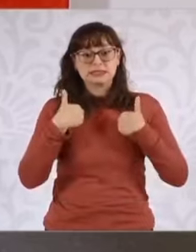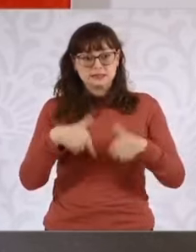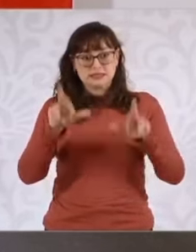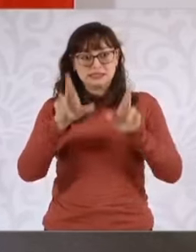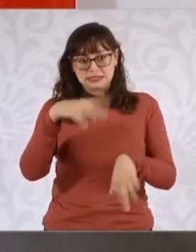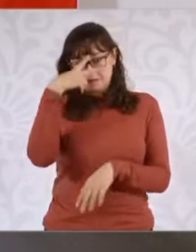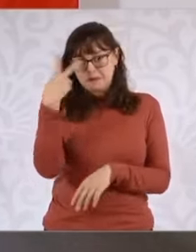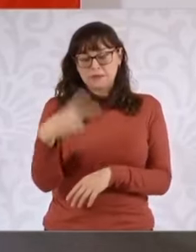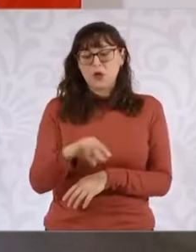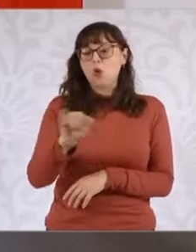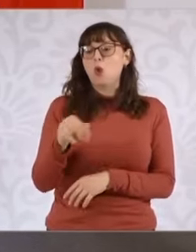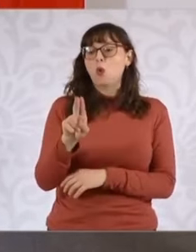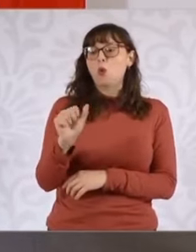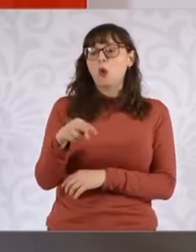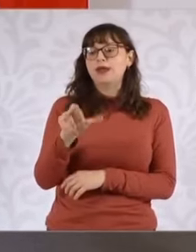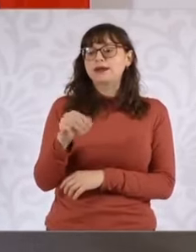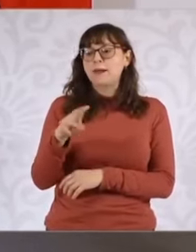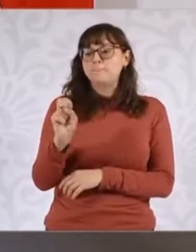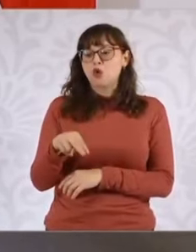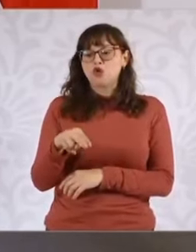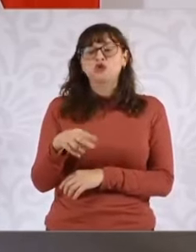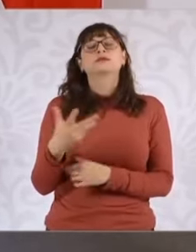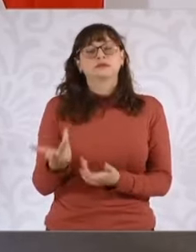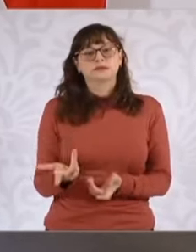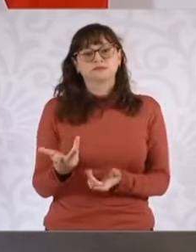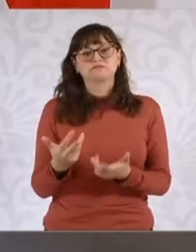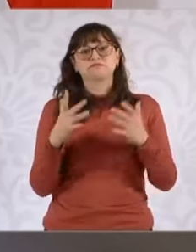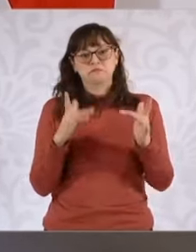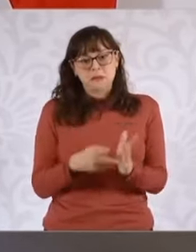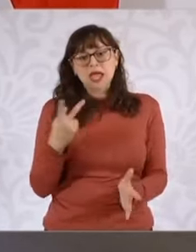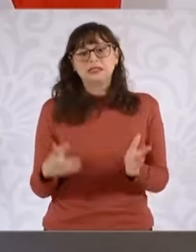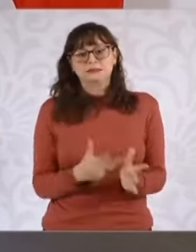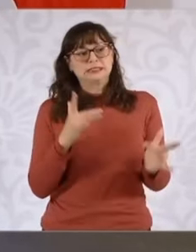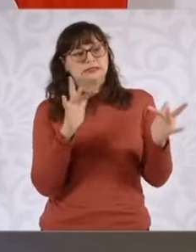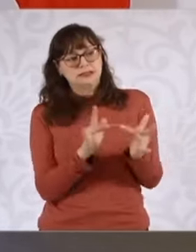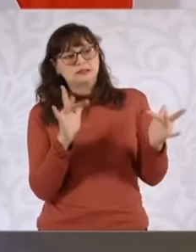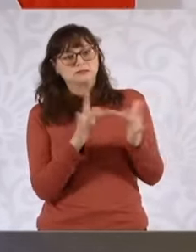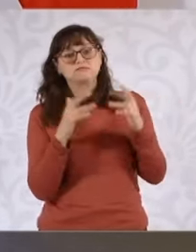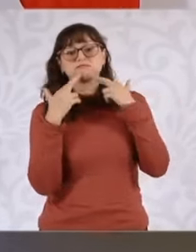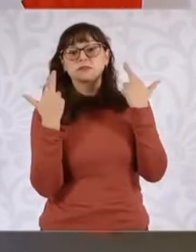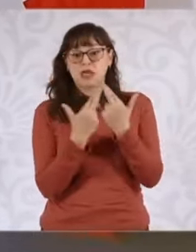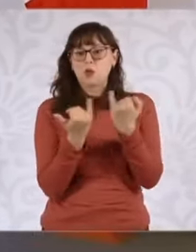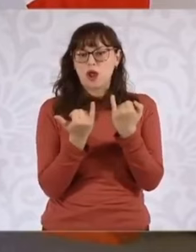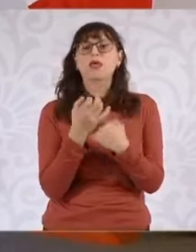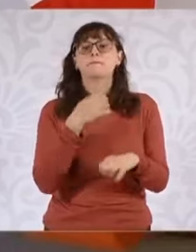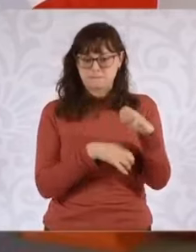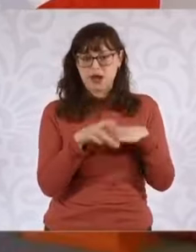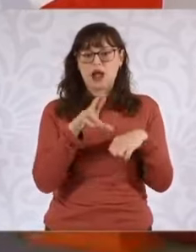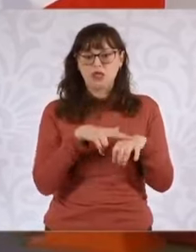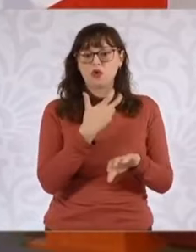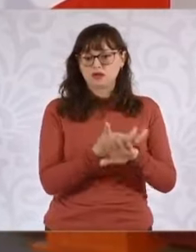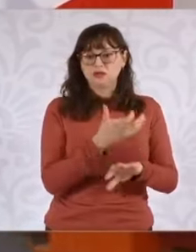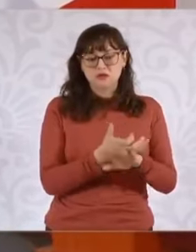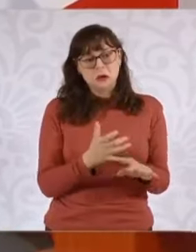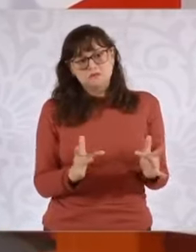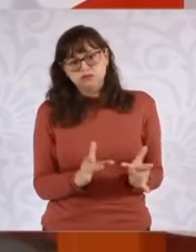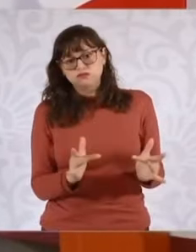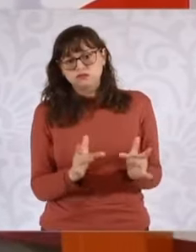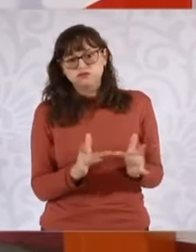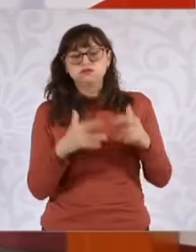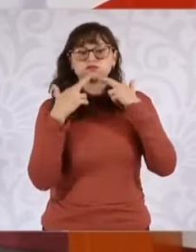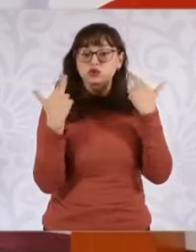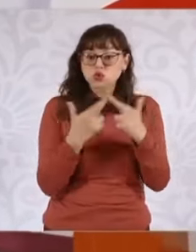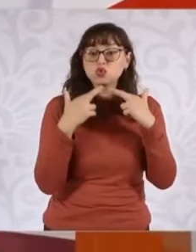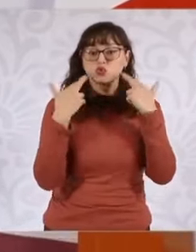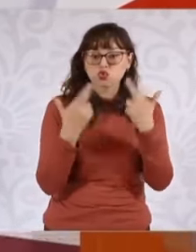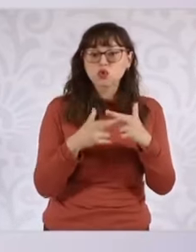ayer me reuní con él por varios temas, tiene reuniones permanentes con el embajador de Estados Unidos, en las que se